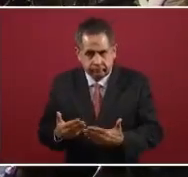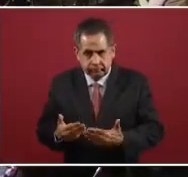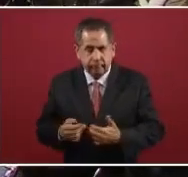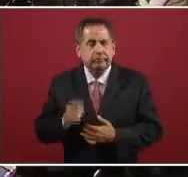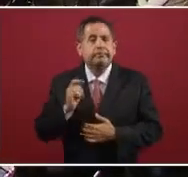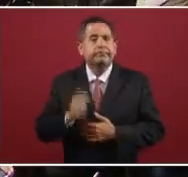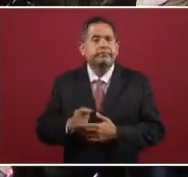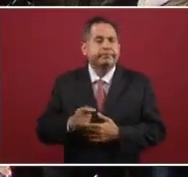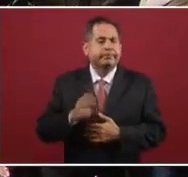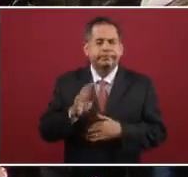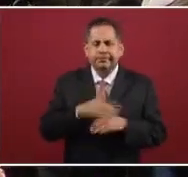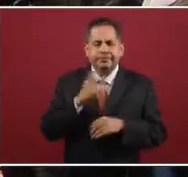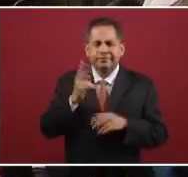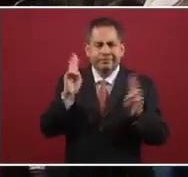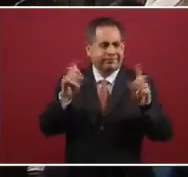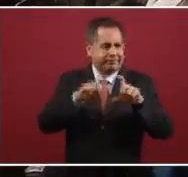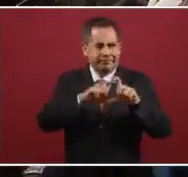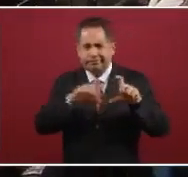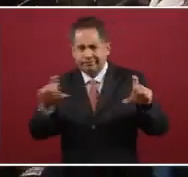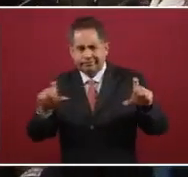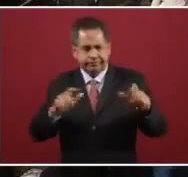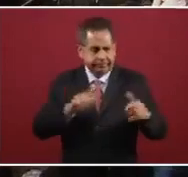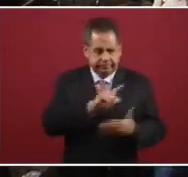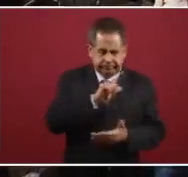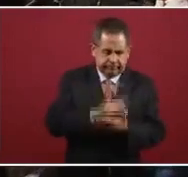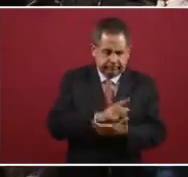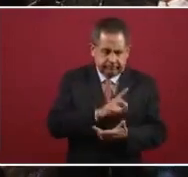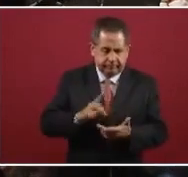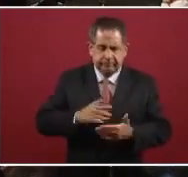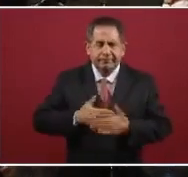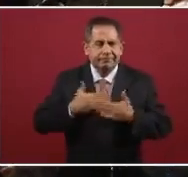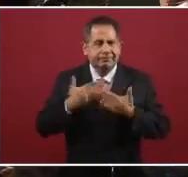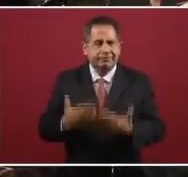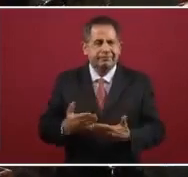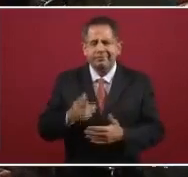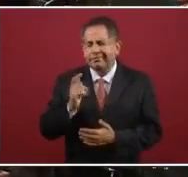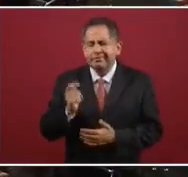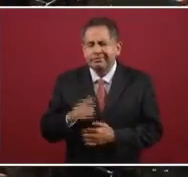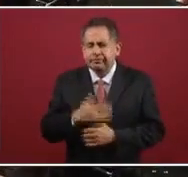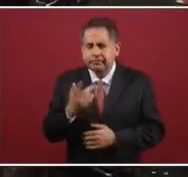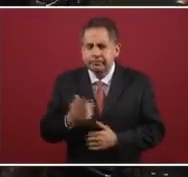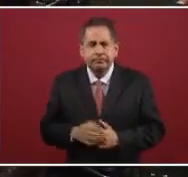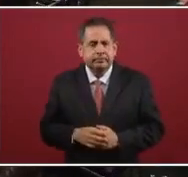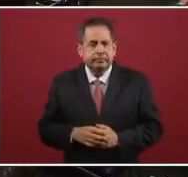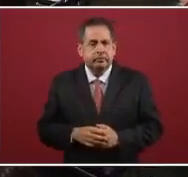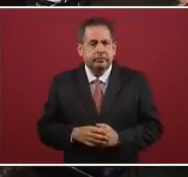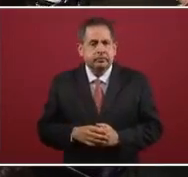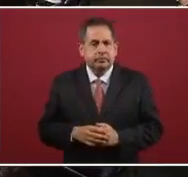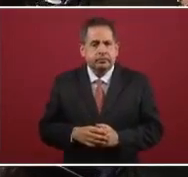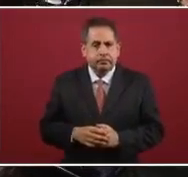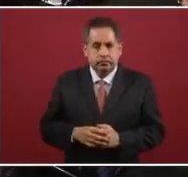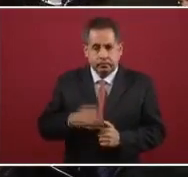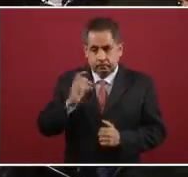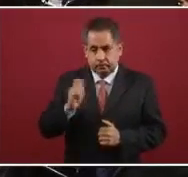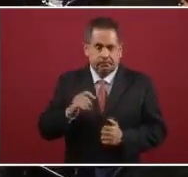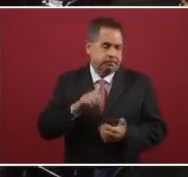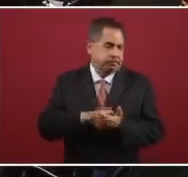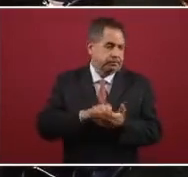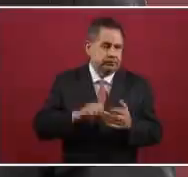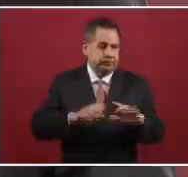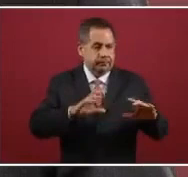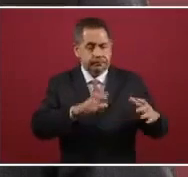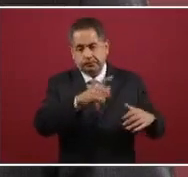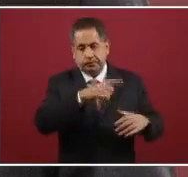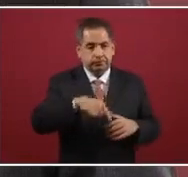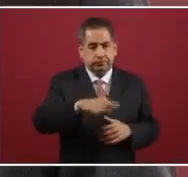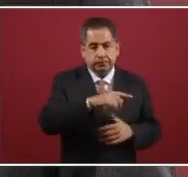Ciudadana porque vamos a que el dueño de